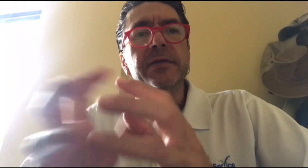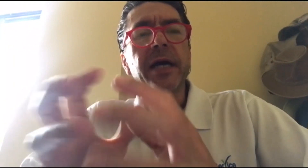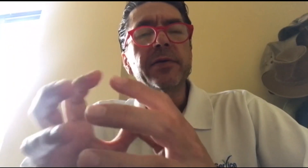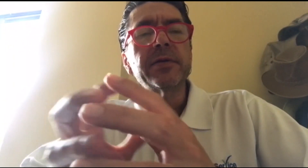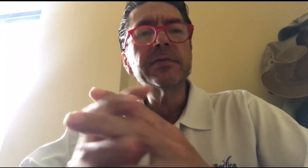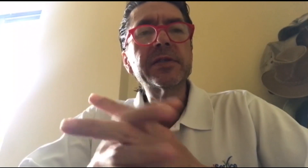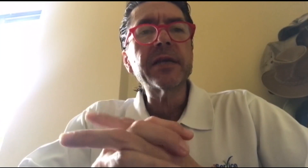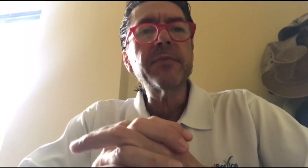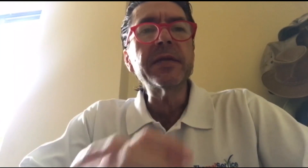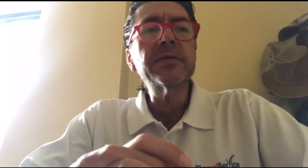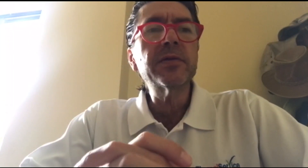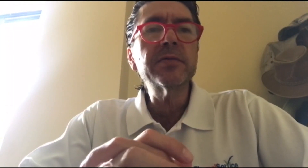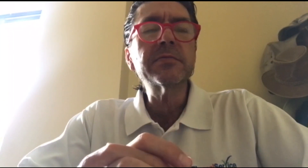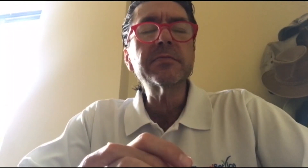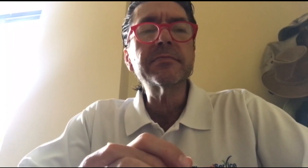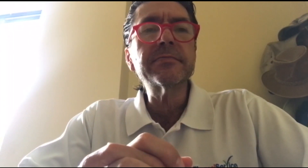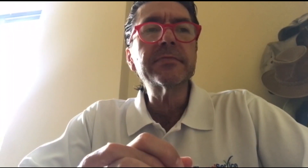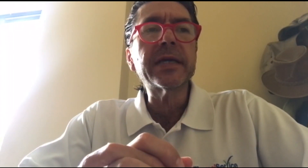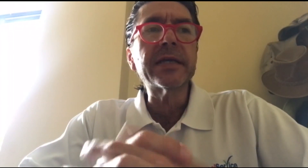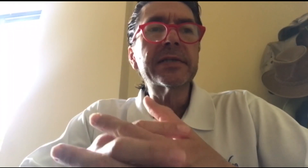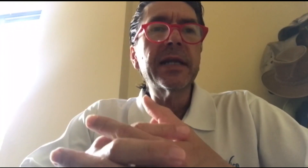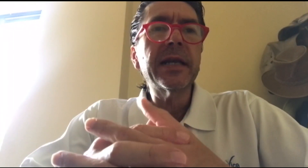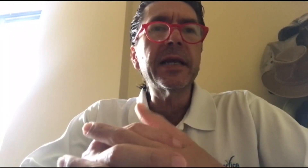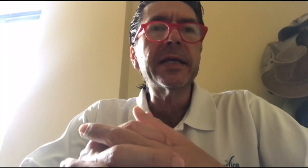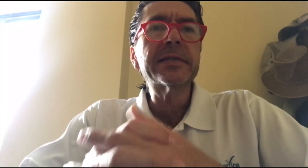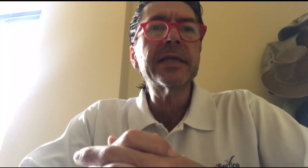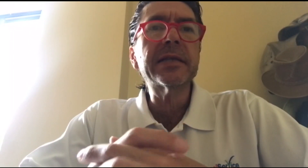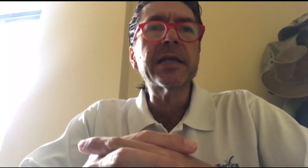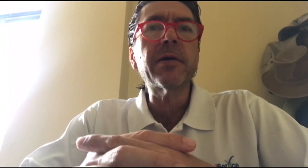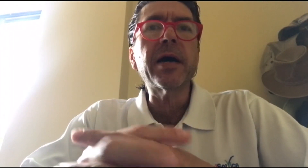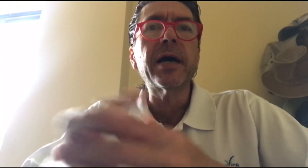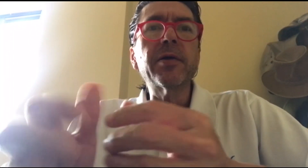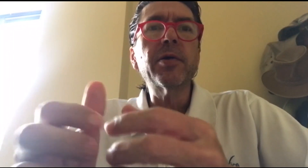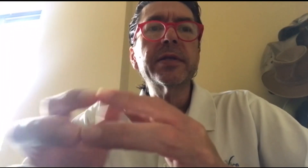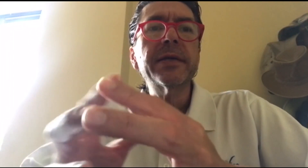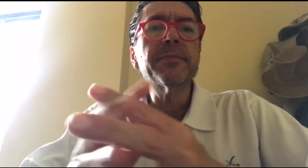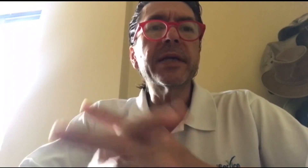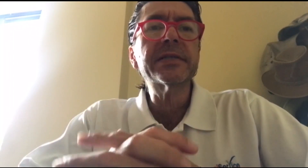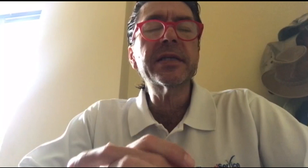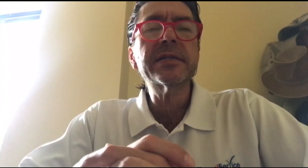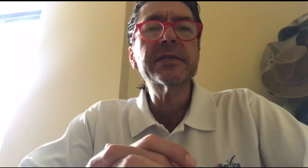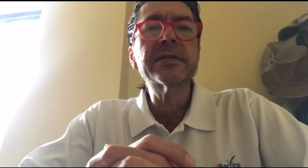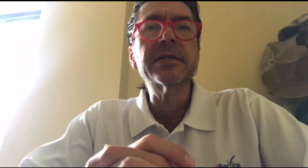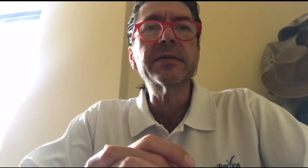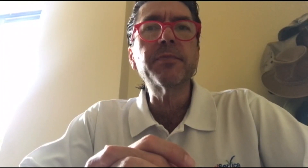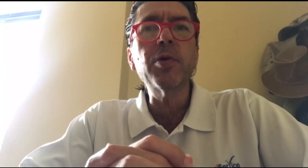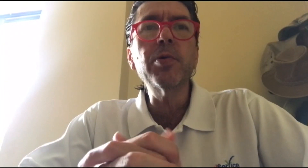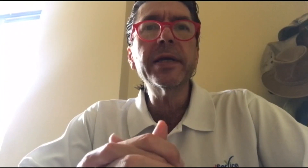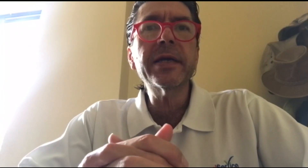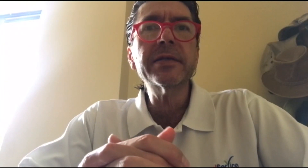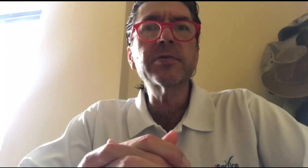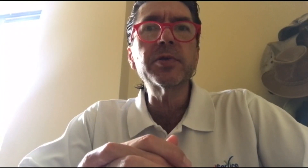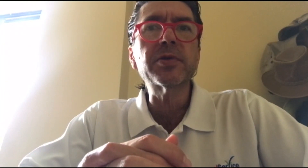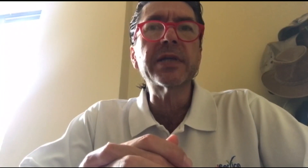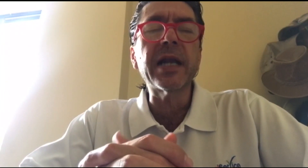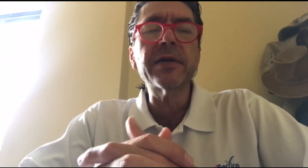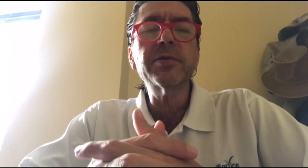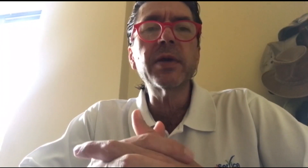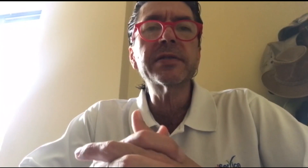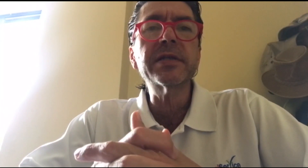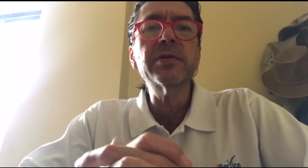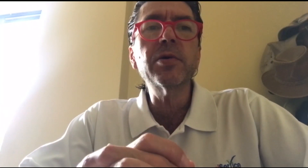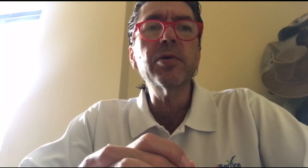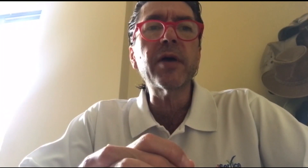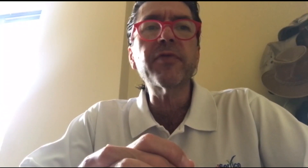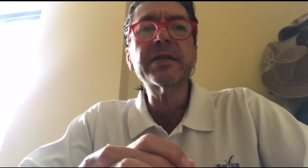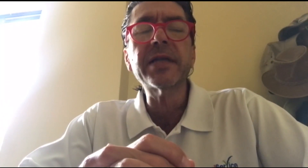Hay un segmento que es el trabajador de empresas públicas cuyos salarios